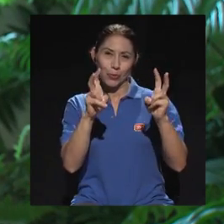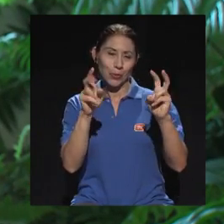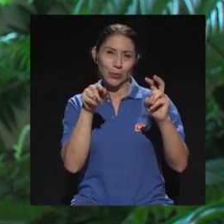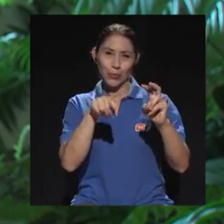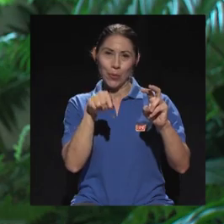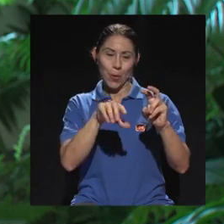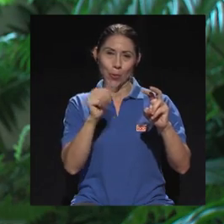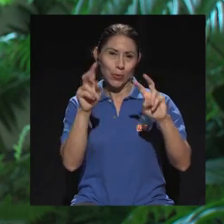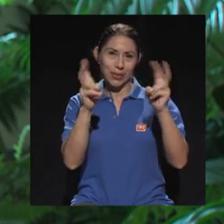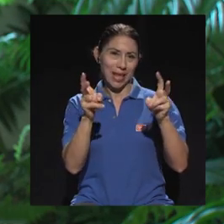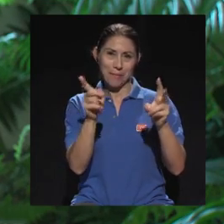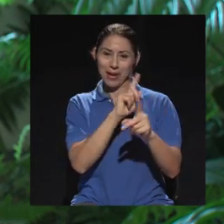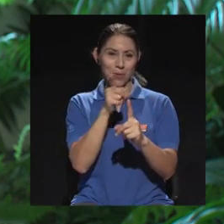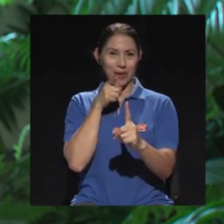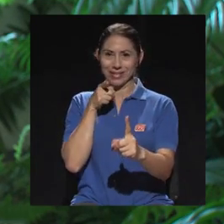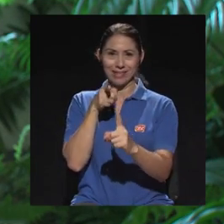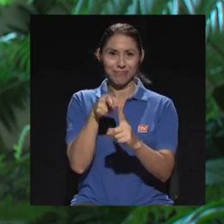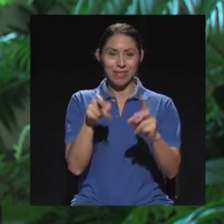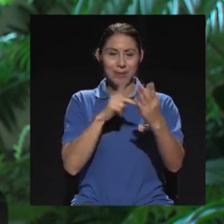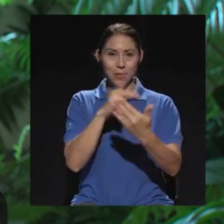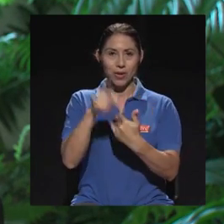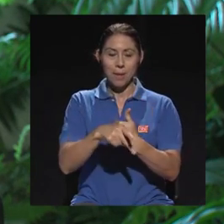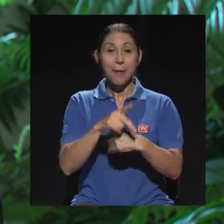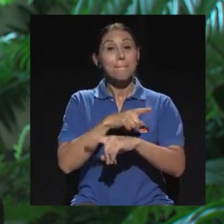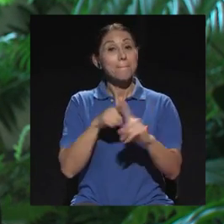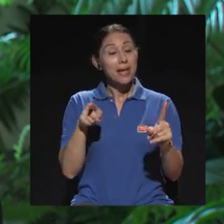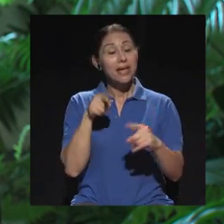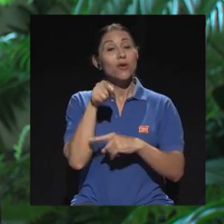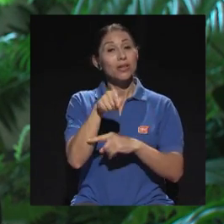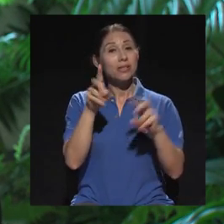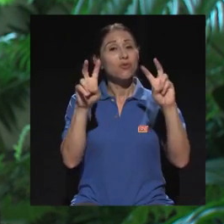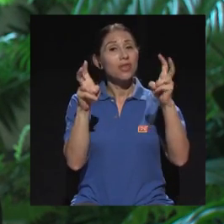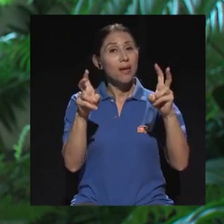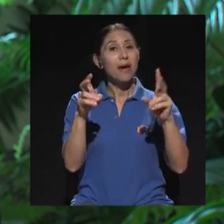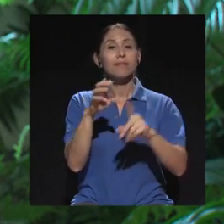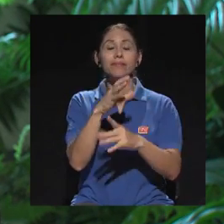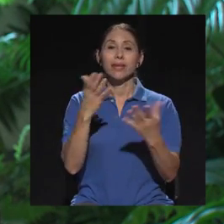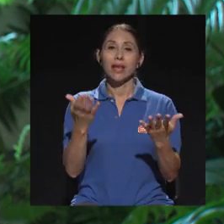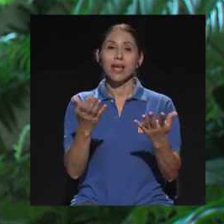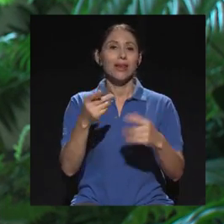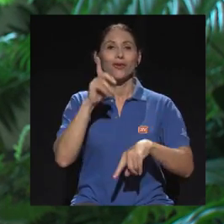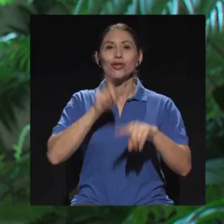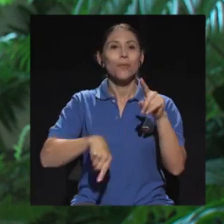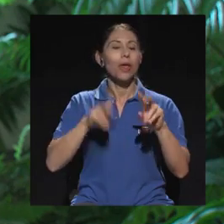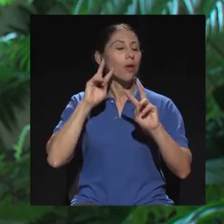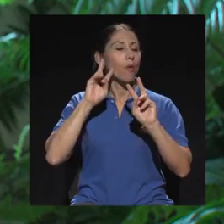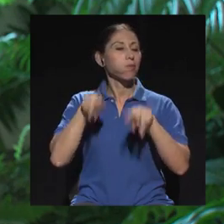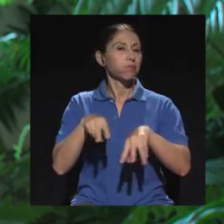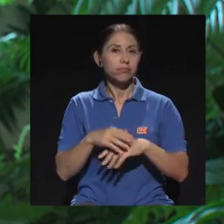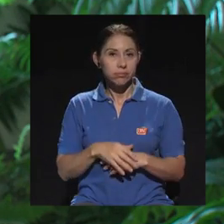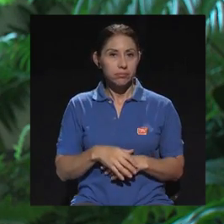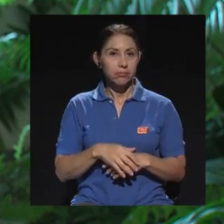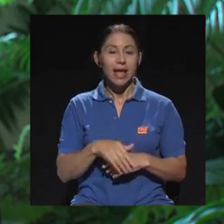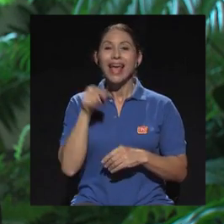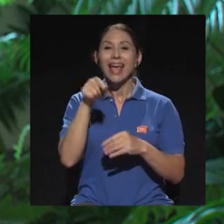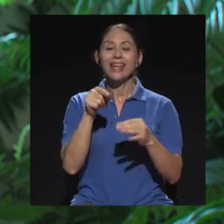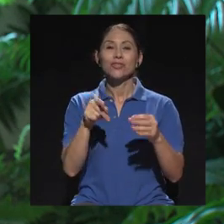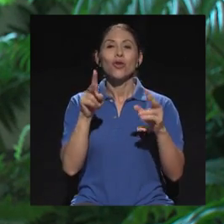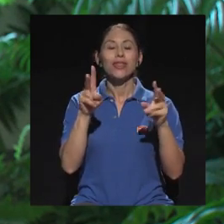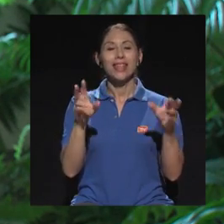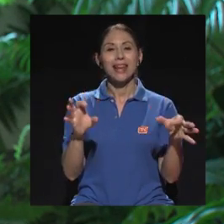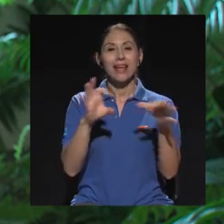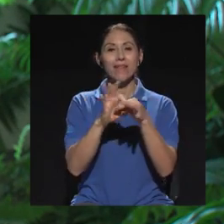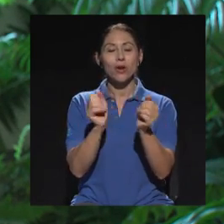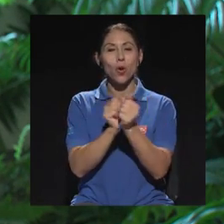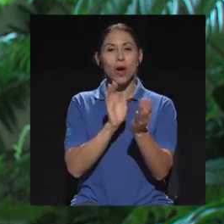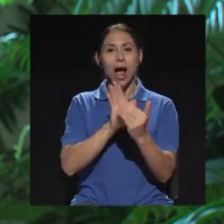que no viene a este programa propiamente, pero que sí es un tema que esta sociedad no puede darle, digamos, oídos sordos, uh-huh, que tiene que ver